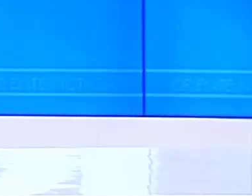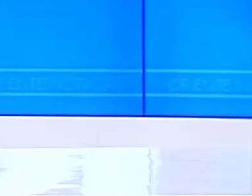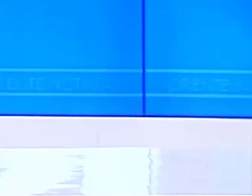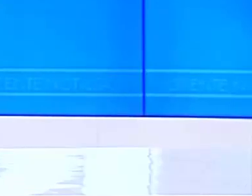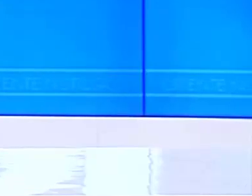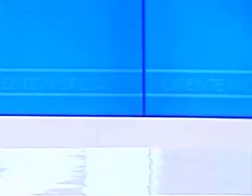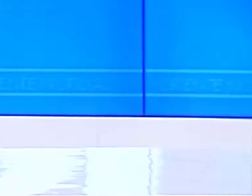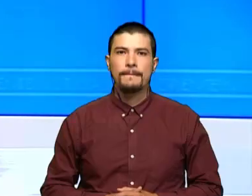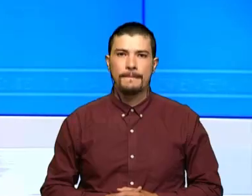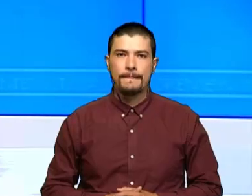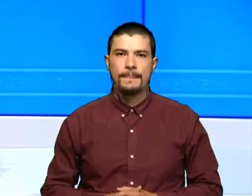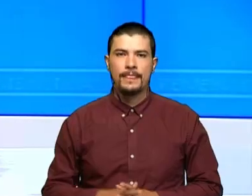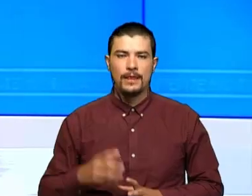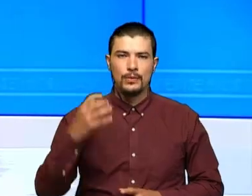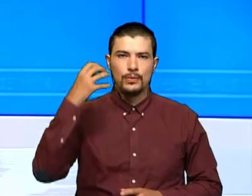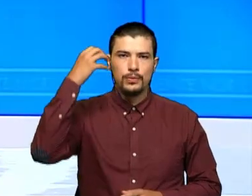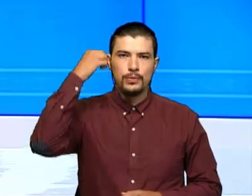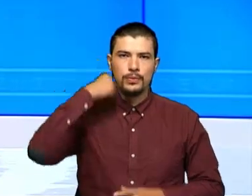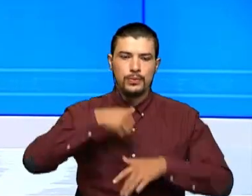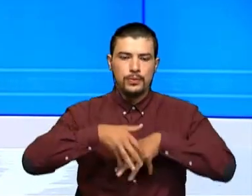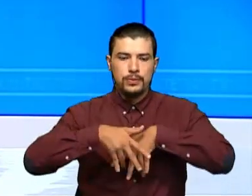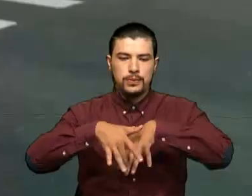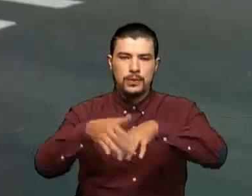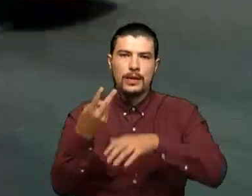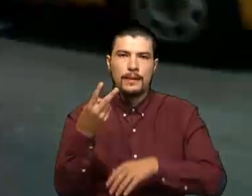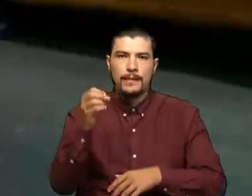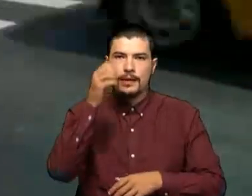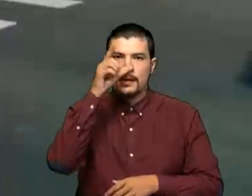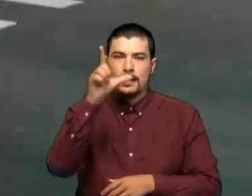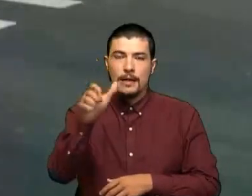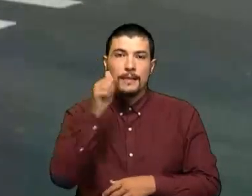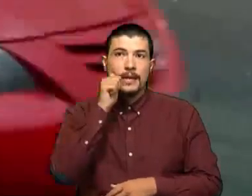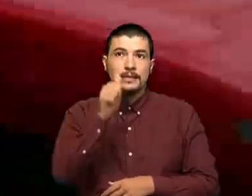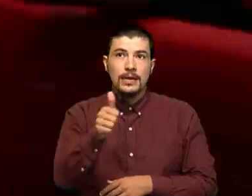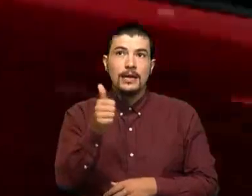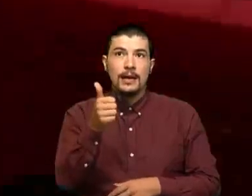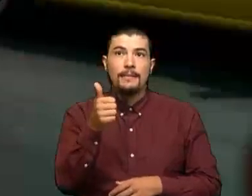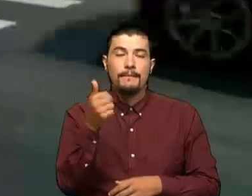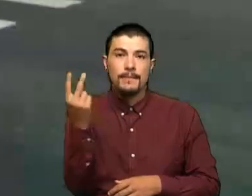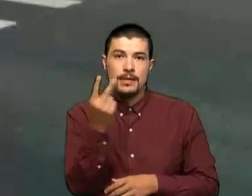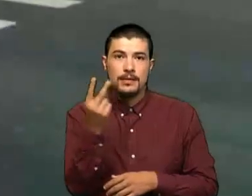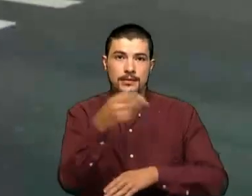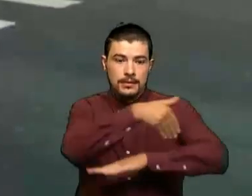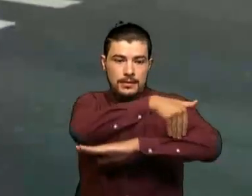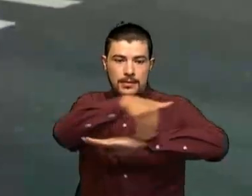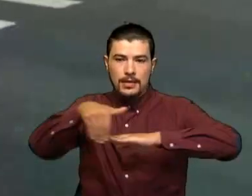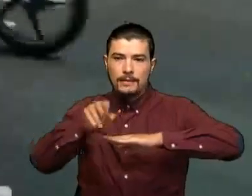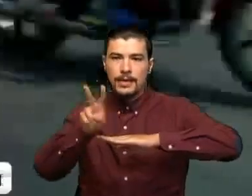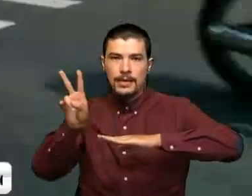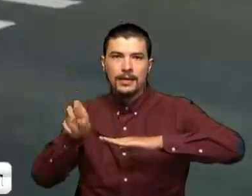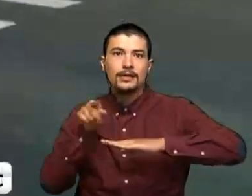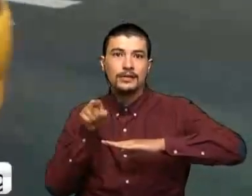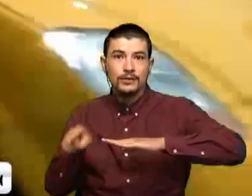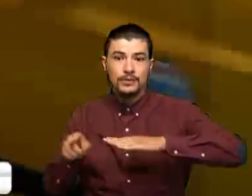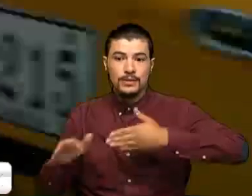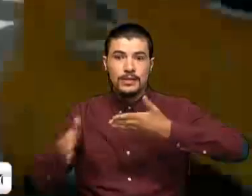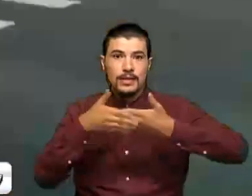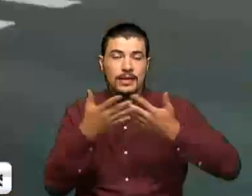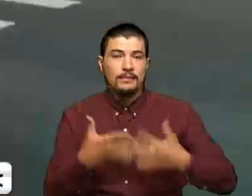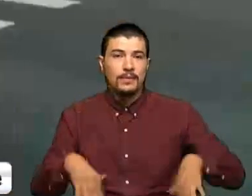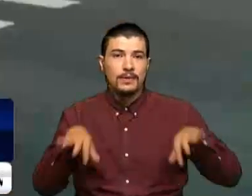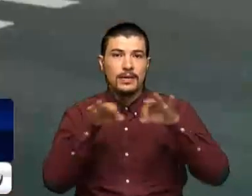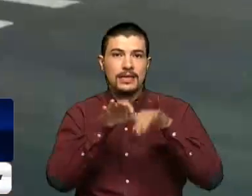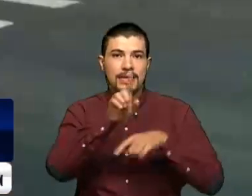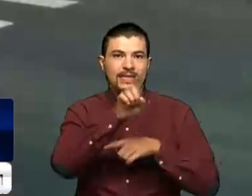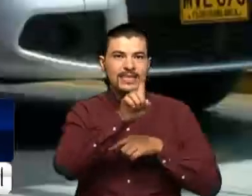Y con ocasión del tradicional desfile del 20 de julio a realizarse mañana viernes por la carrera 27, se cerrará esta importante vía desde las